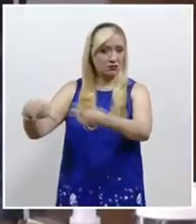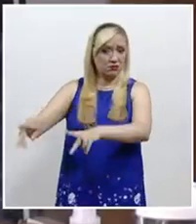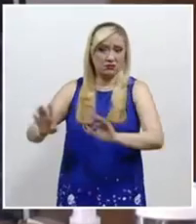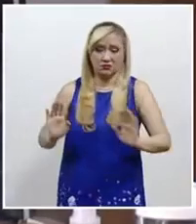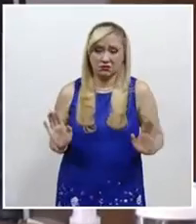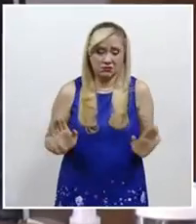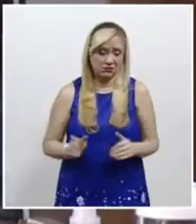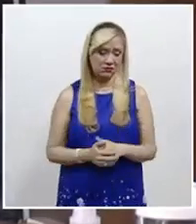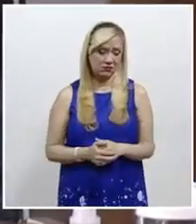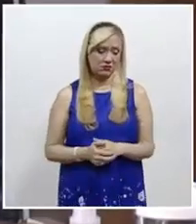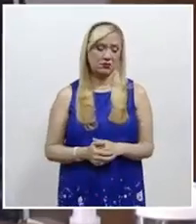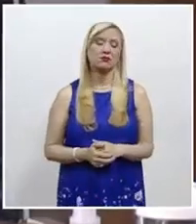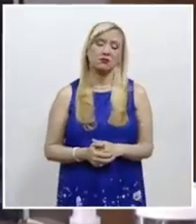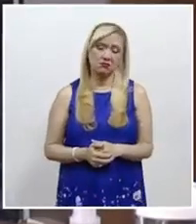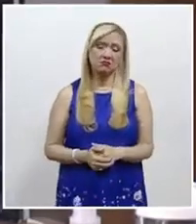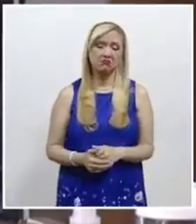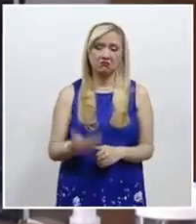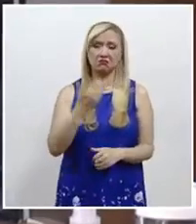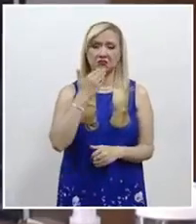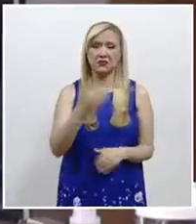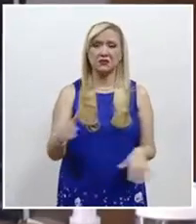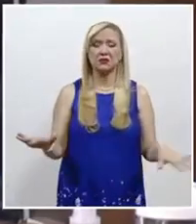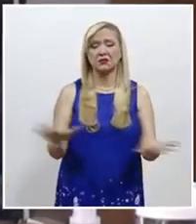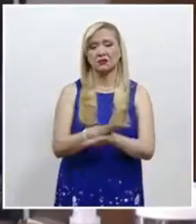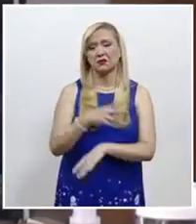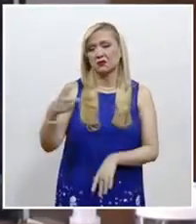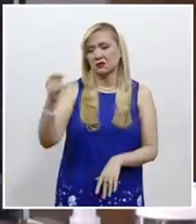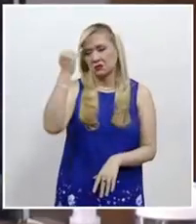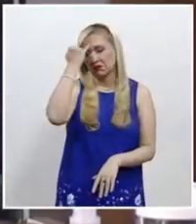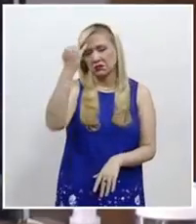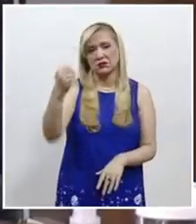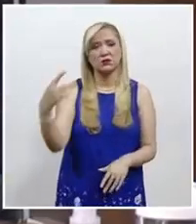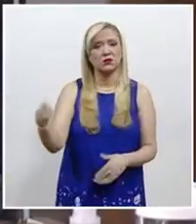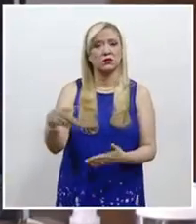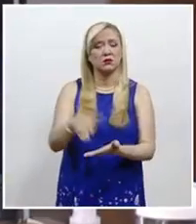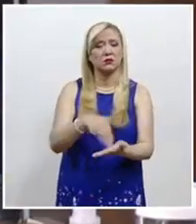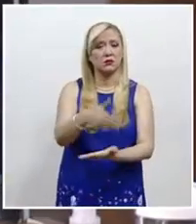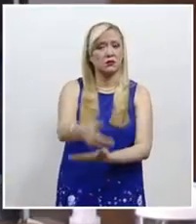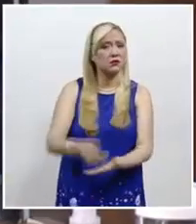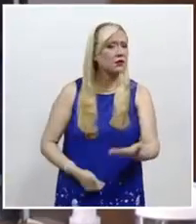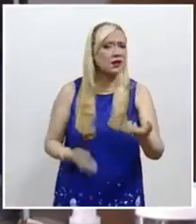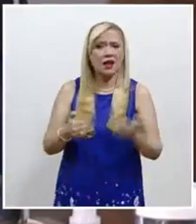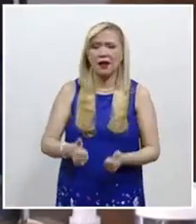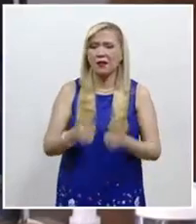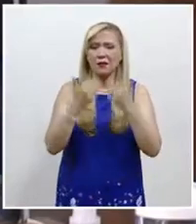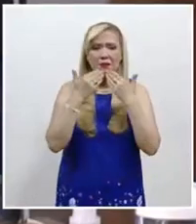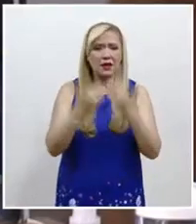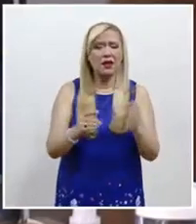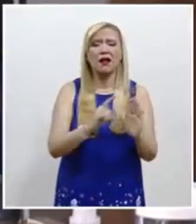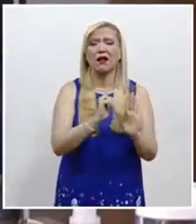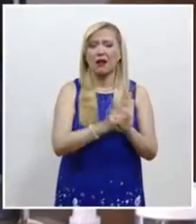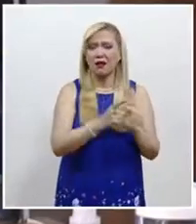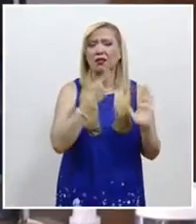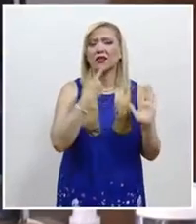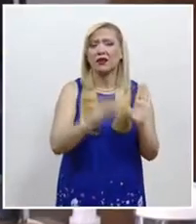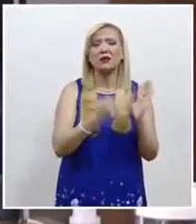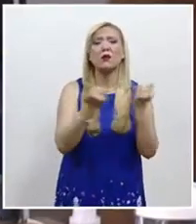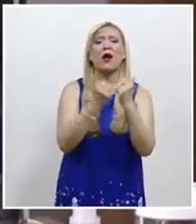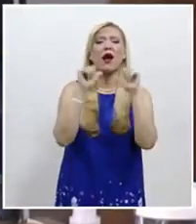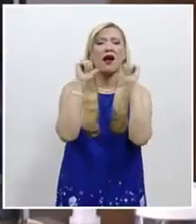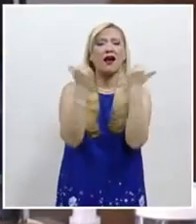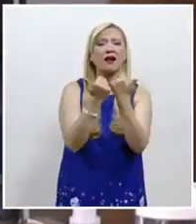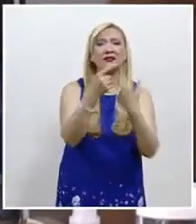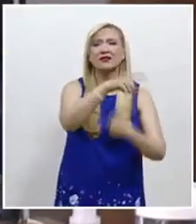procedimiento seguido por el partido para modificar sus documentos básicos sí está sustentado en un caso